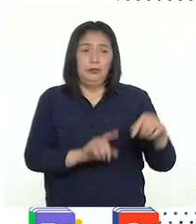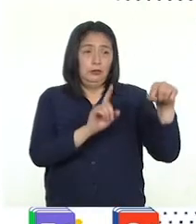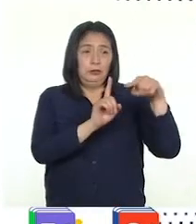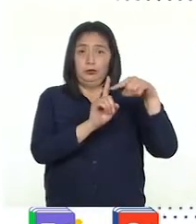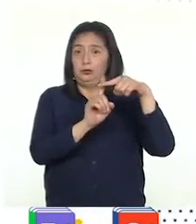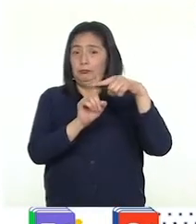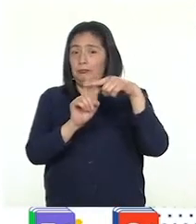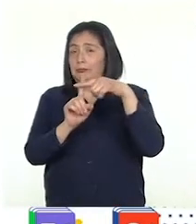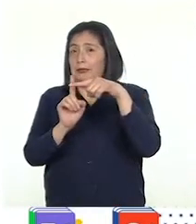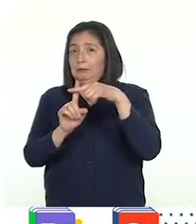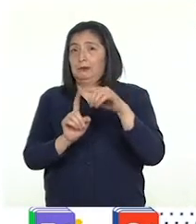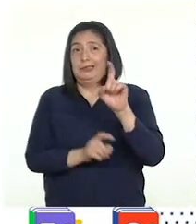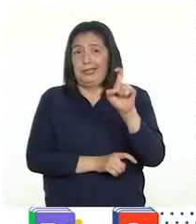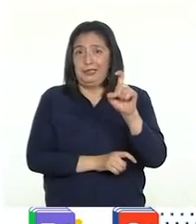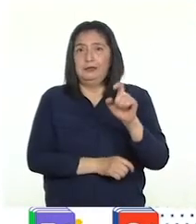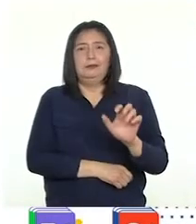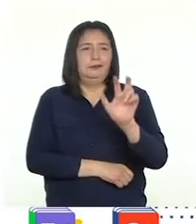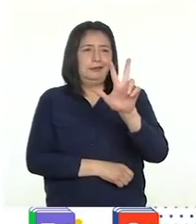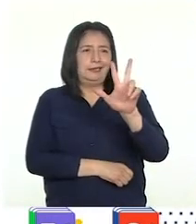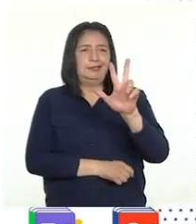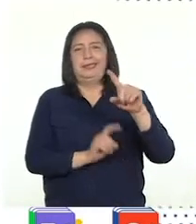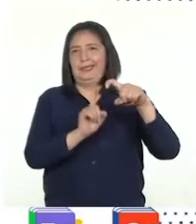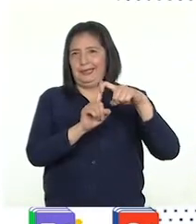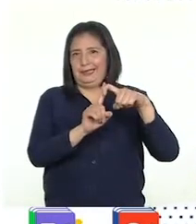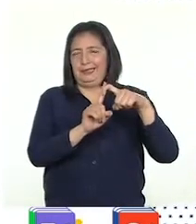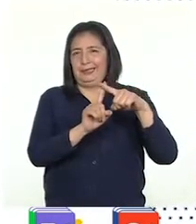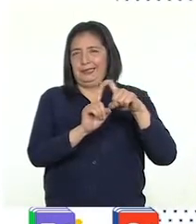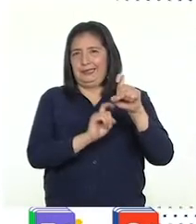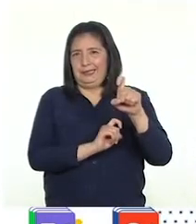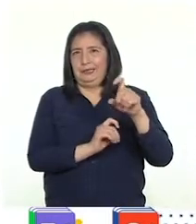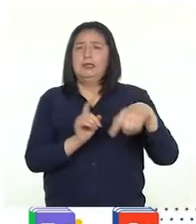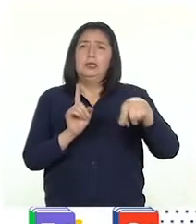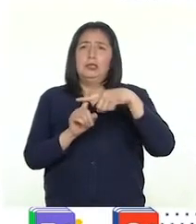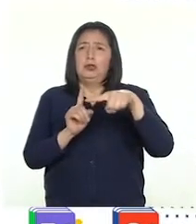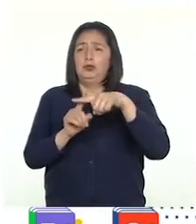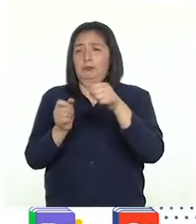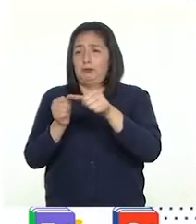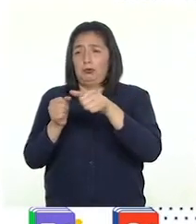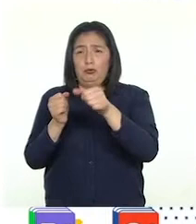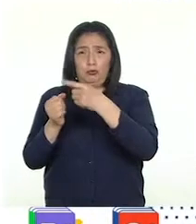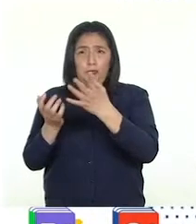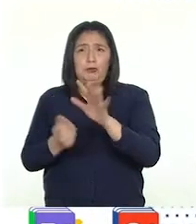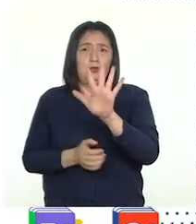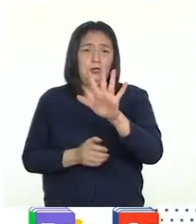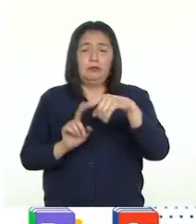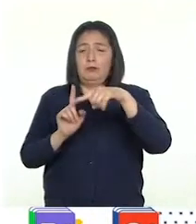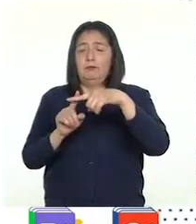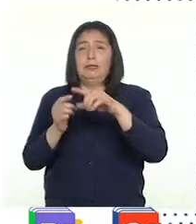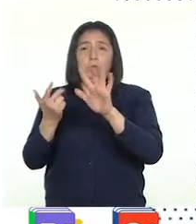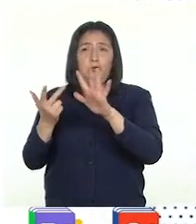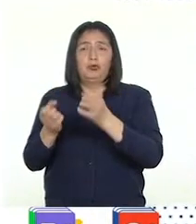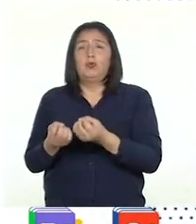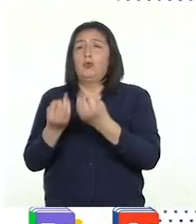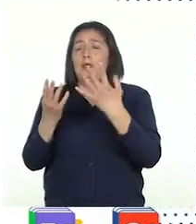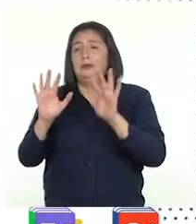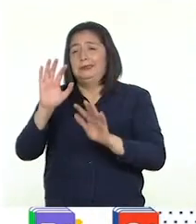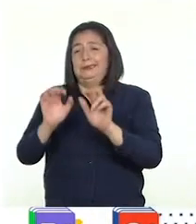Sumamos las x y nos da 3x. Y sumamos los números 5 más 8